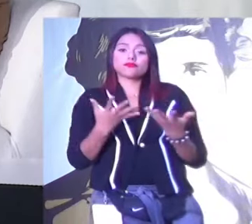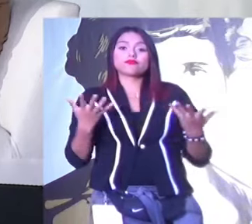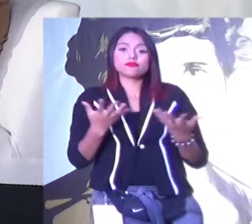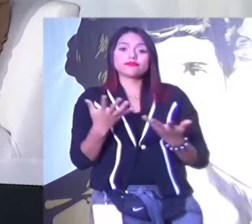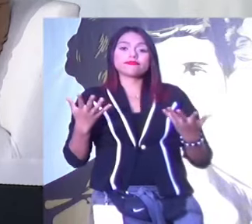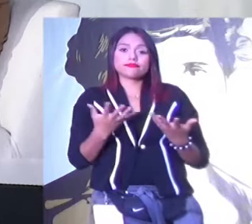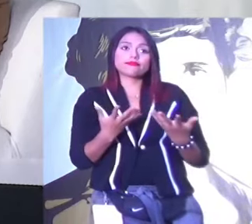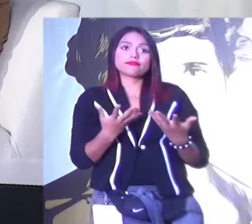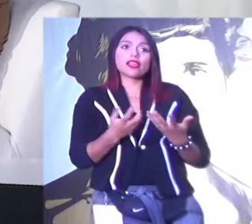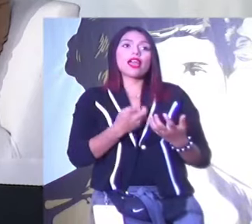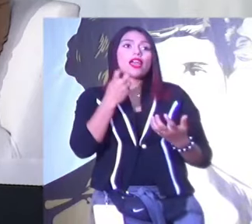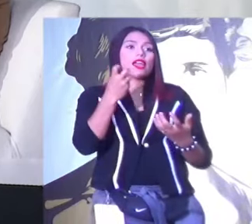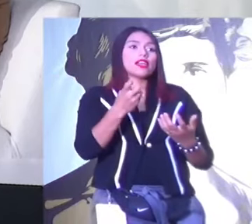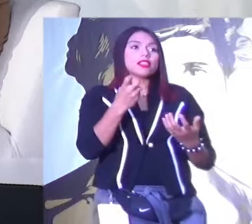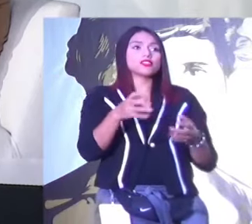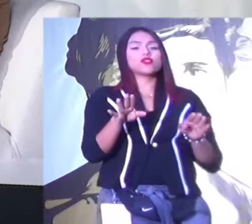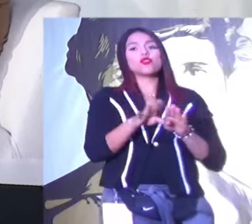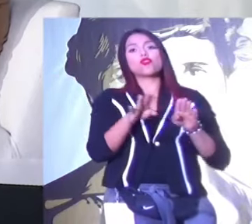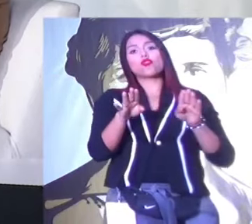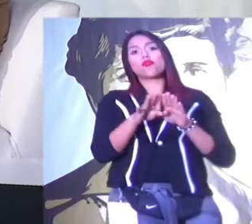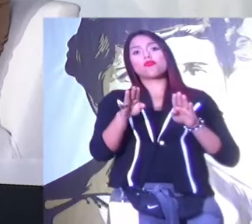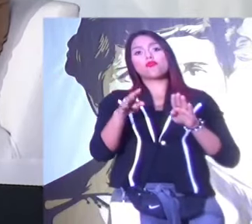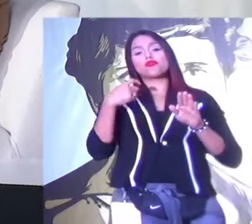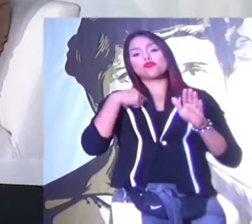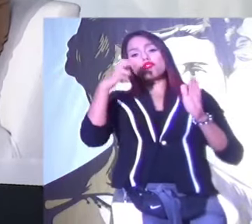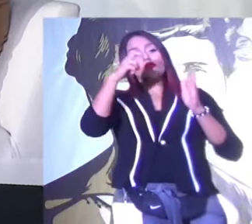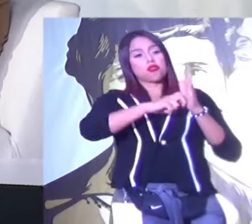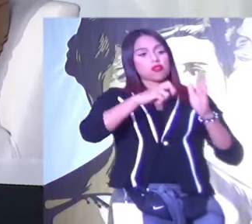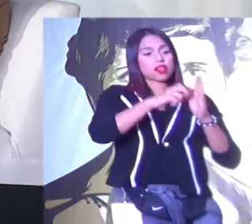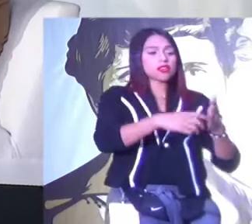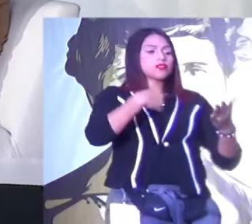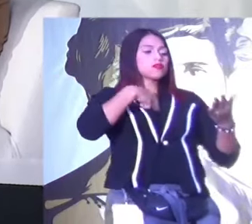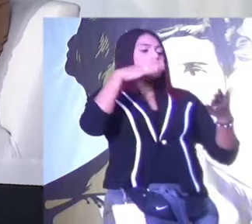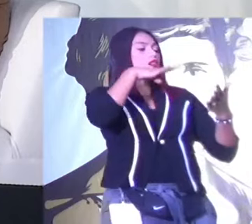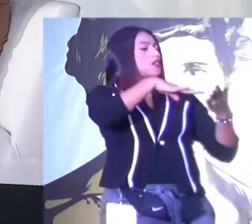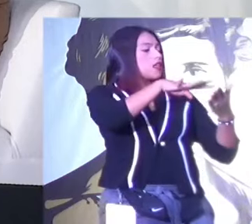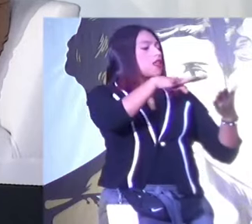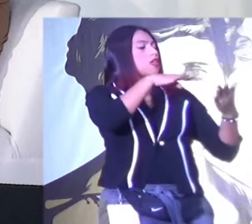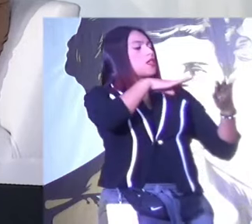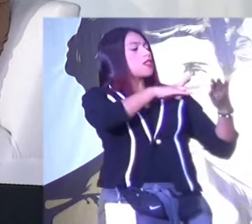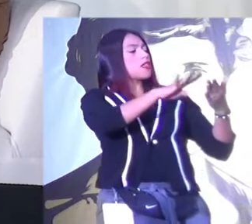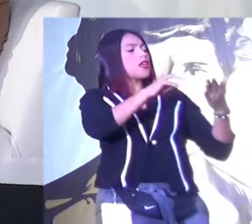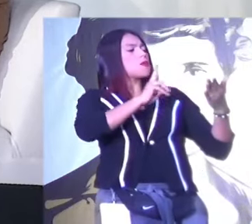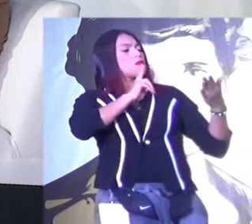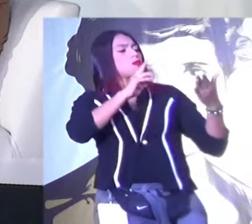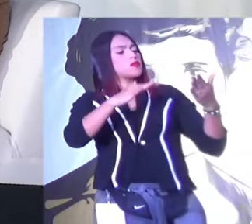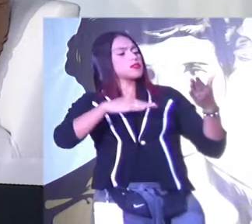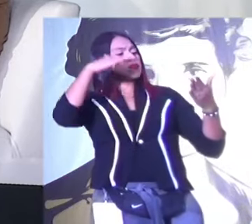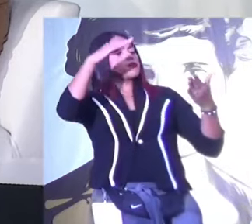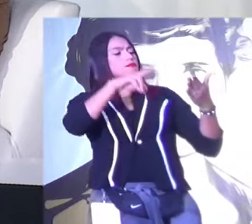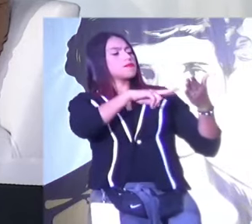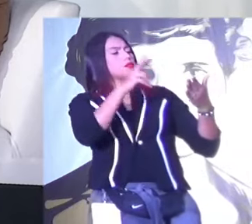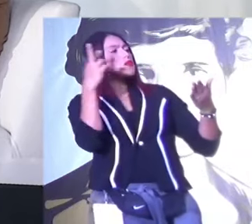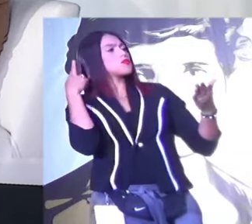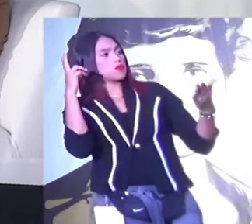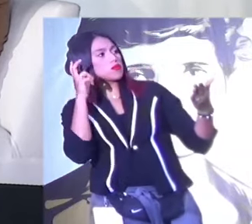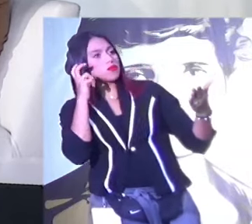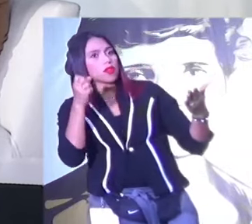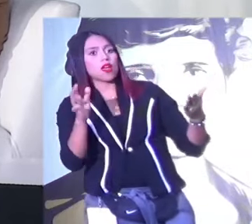Yo lo hago como parte del proceso creativo. Una de las cosas finales que yo hago es leer en voz alta el texto porque lo quiero